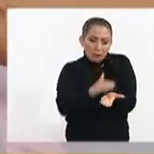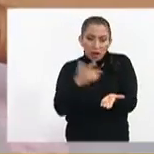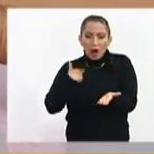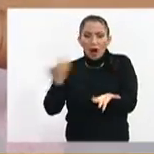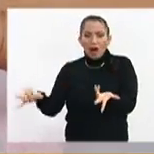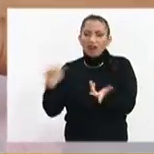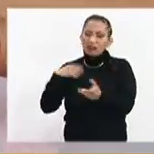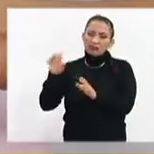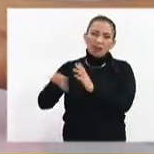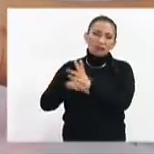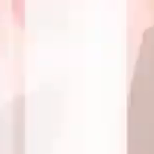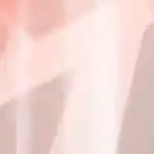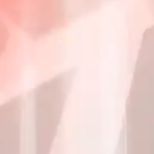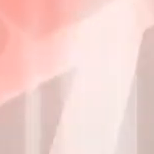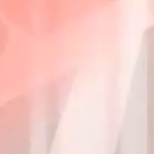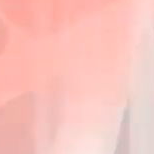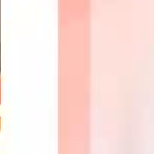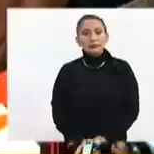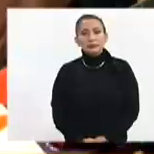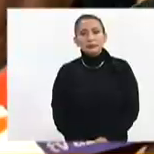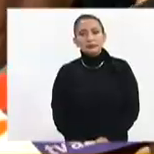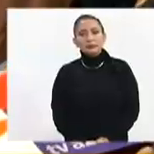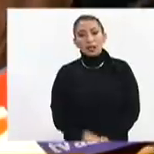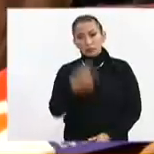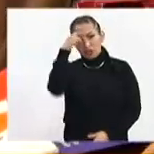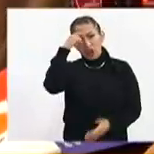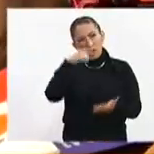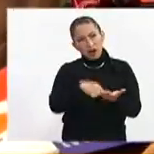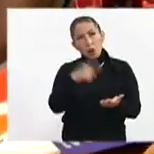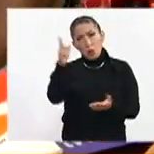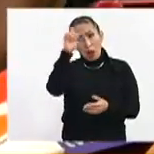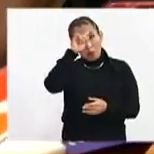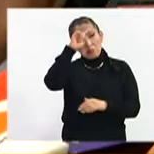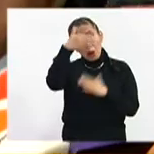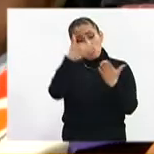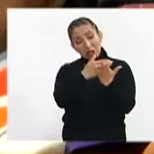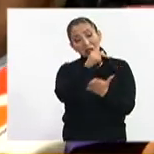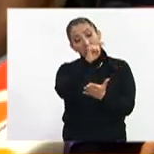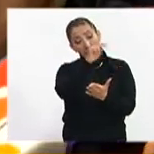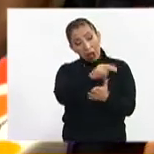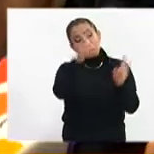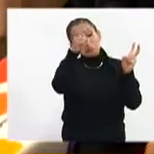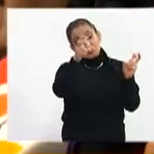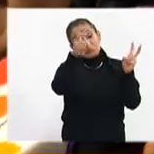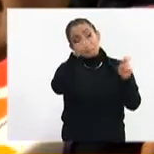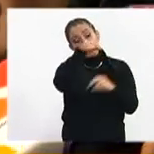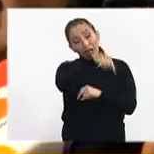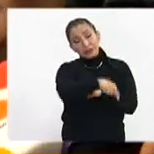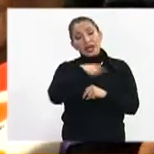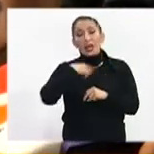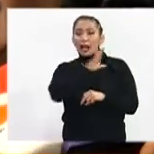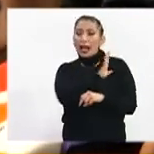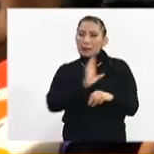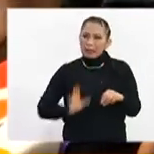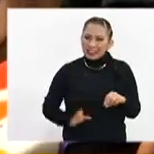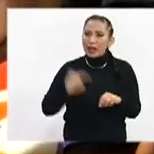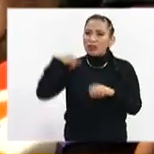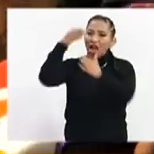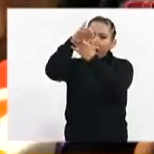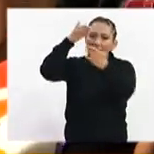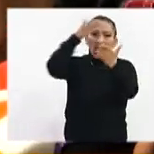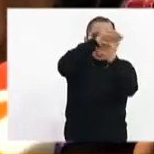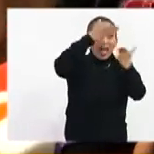eventos protocolarios. Creo que el PAN tiene una propuesta muy buena en materia de campañas políticas